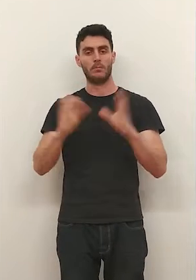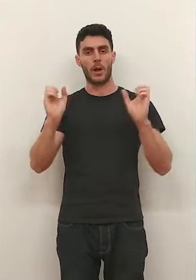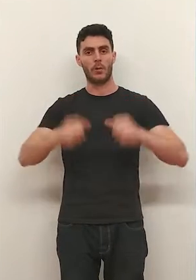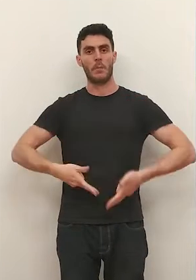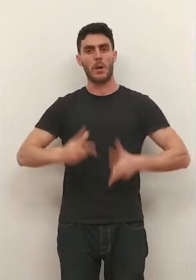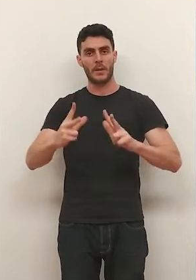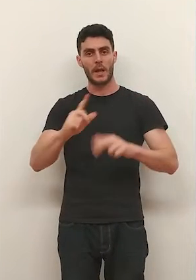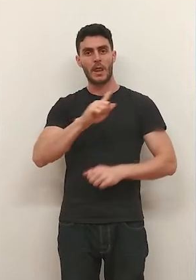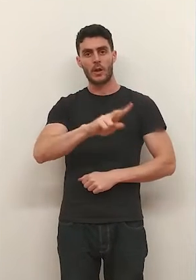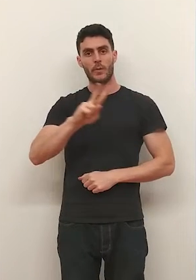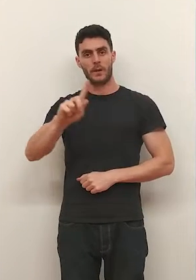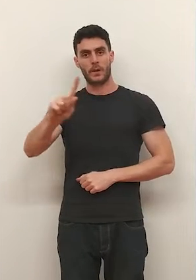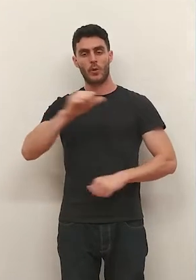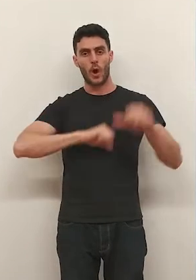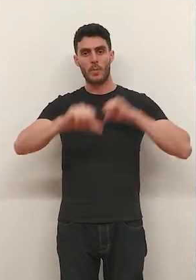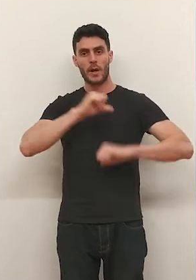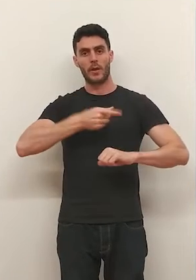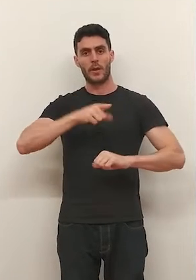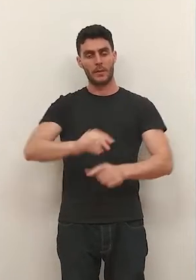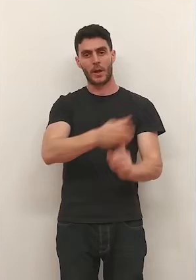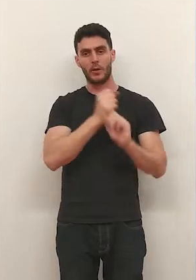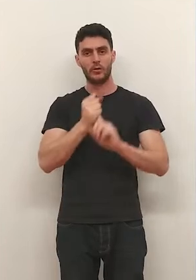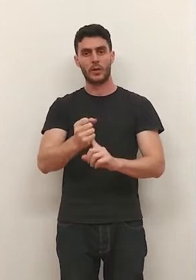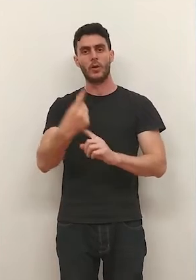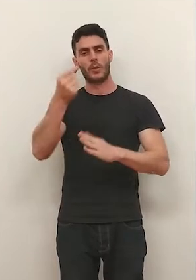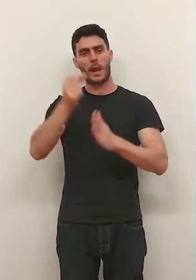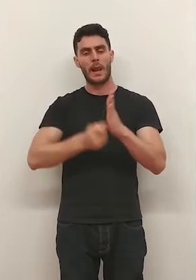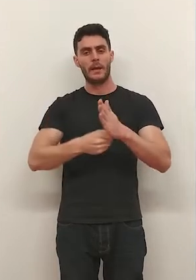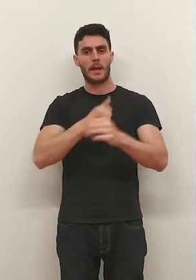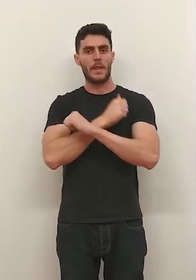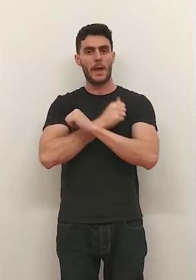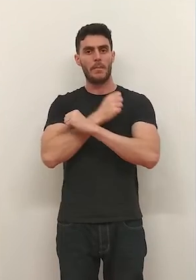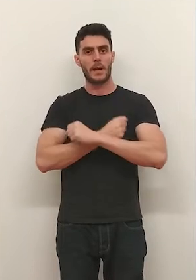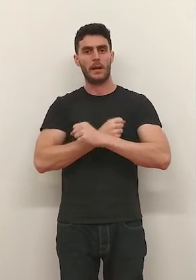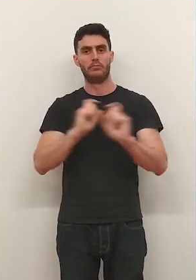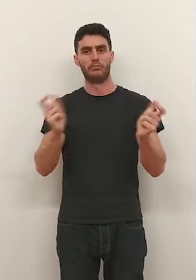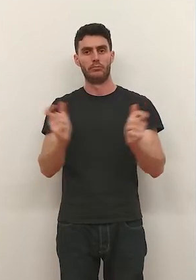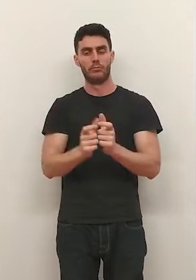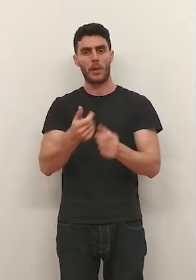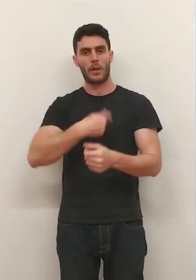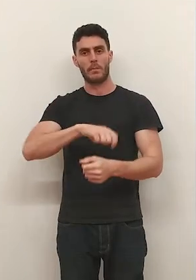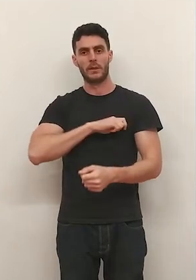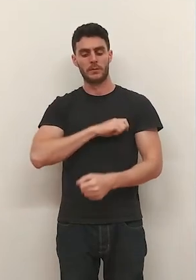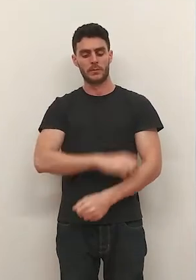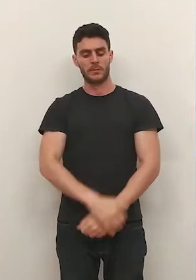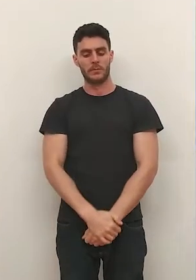acuerdo ha permitido practicar 121 intervenciones y conseguir una de las listas de espera más reducidas de España.